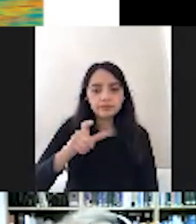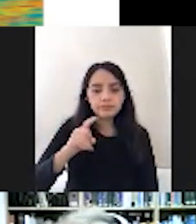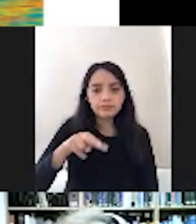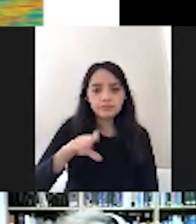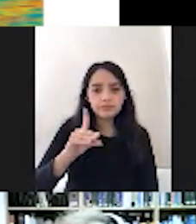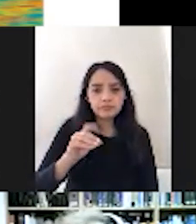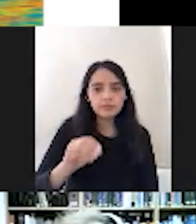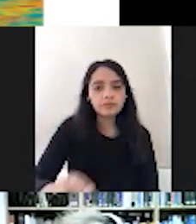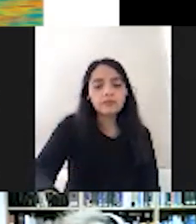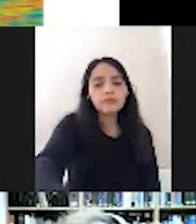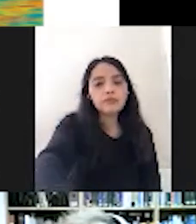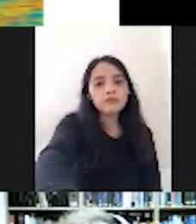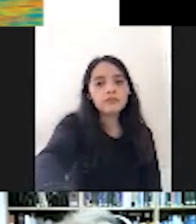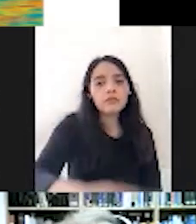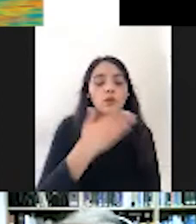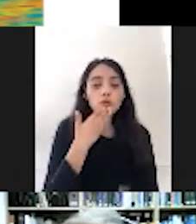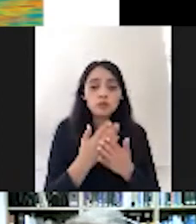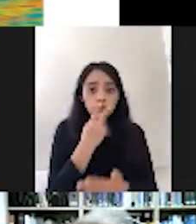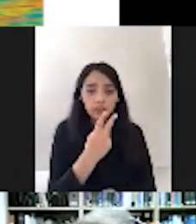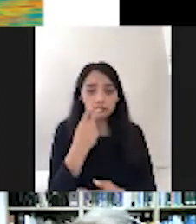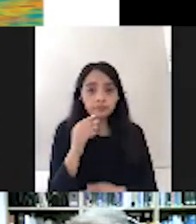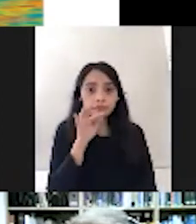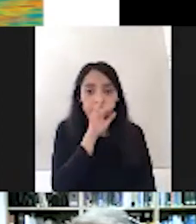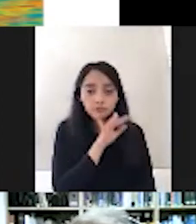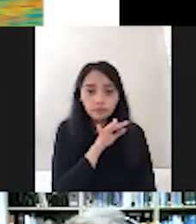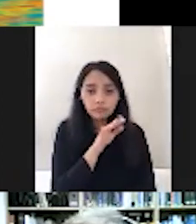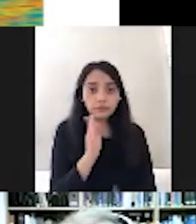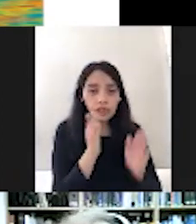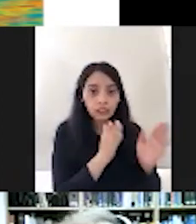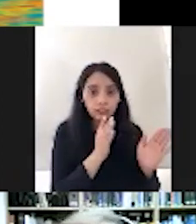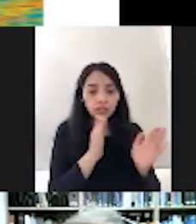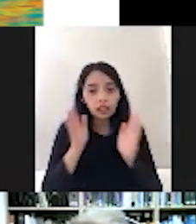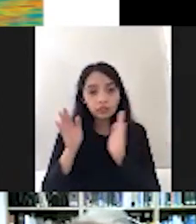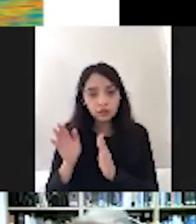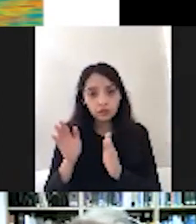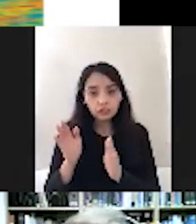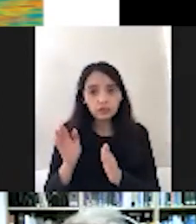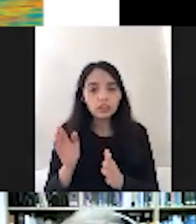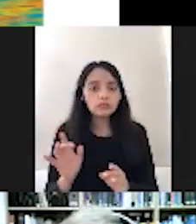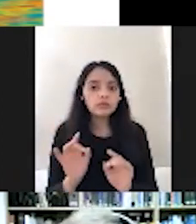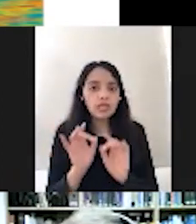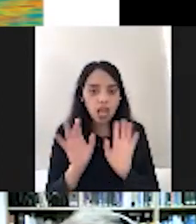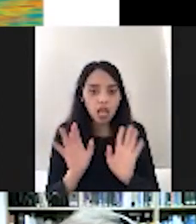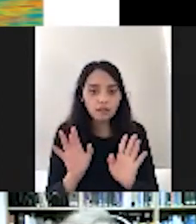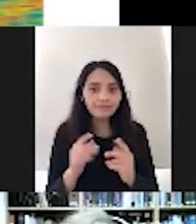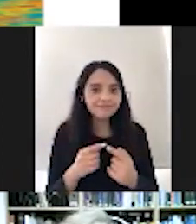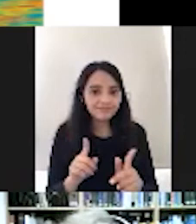la izquierda y ven estos colores del lado de la derecha, sin entrar en detalle, es claramente algo diferente.